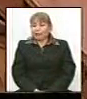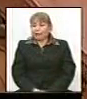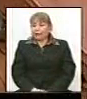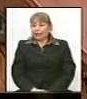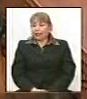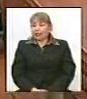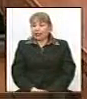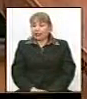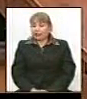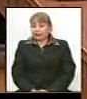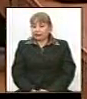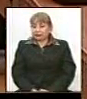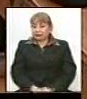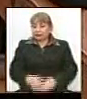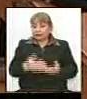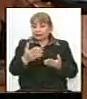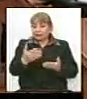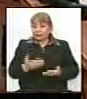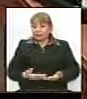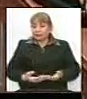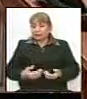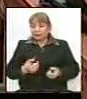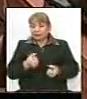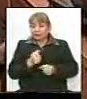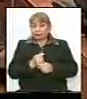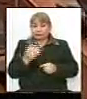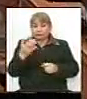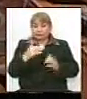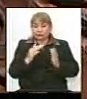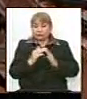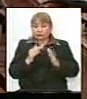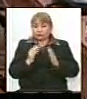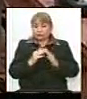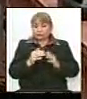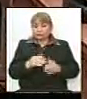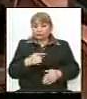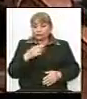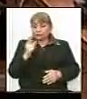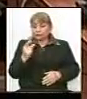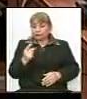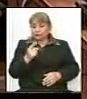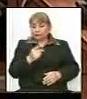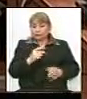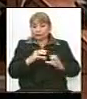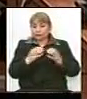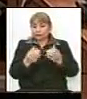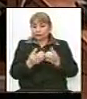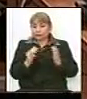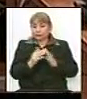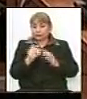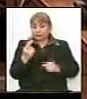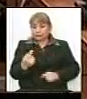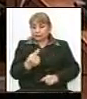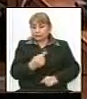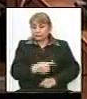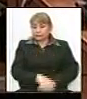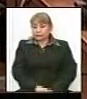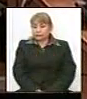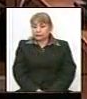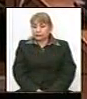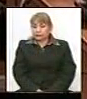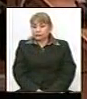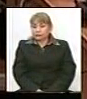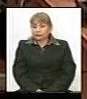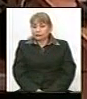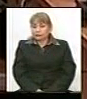Bueno, bienvenidos a ustedes a su casa. El Congreso es la casa de cada uno de ustedes y acá tengo al